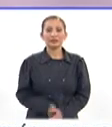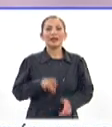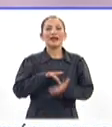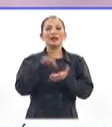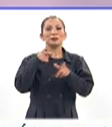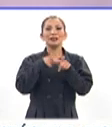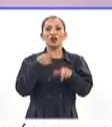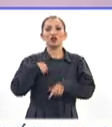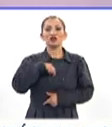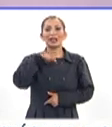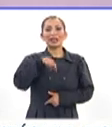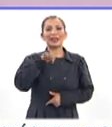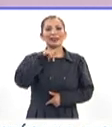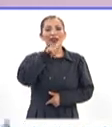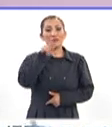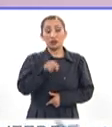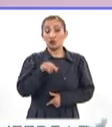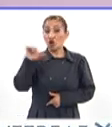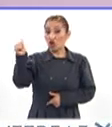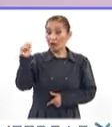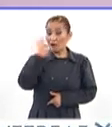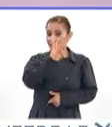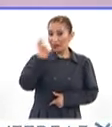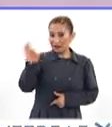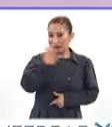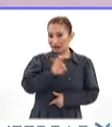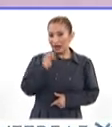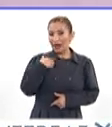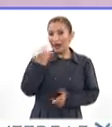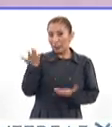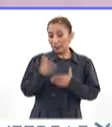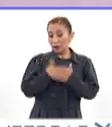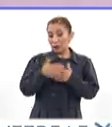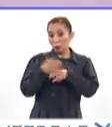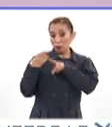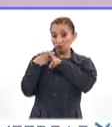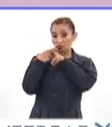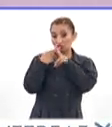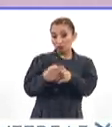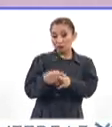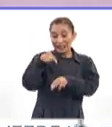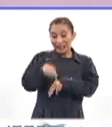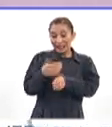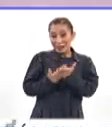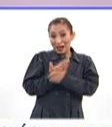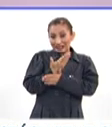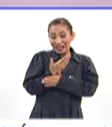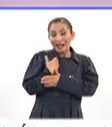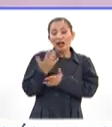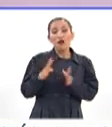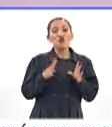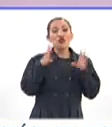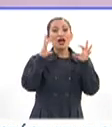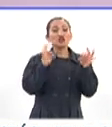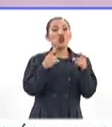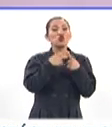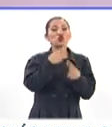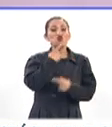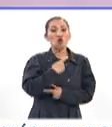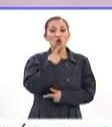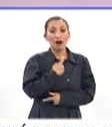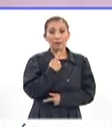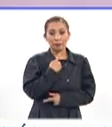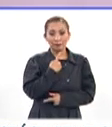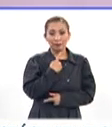Gracias por continuar con nosotros en Interfaz. Otra fecha que que se está conmemorando desde esta mañana es la fundación de la Cruz